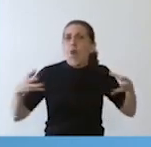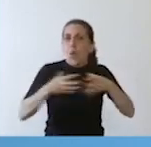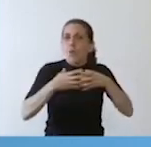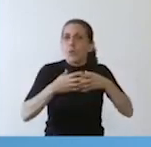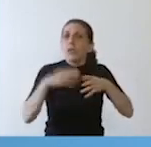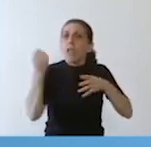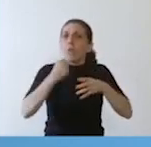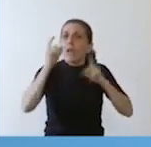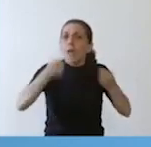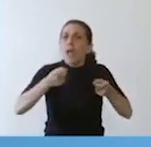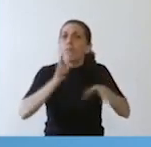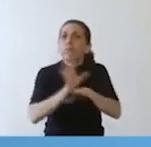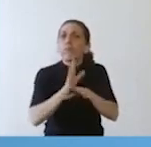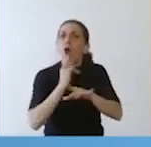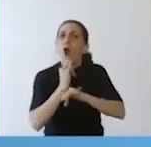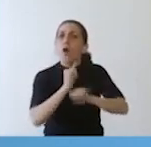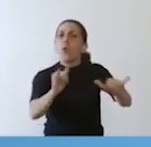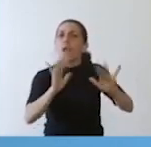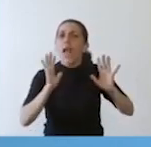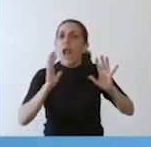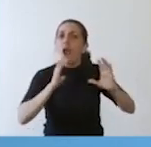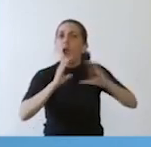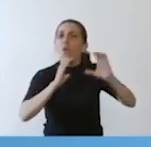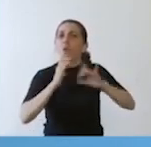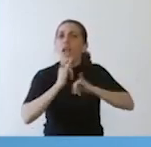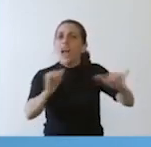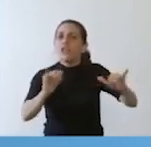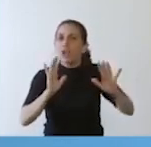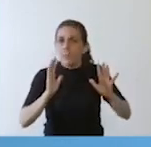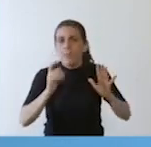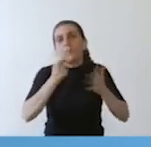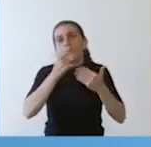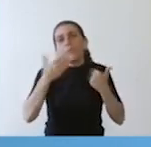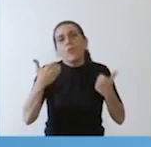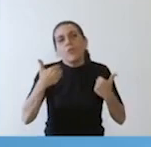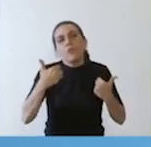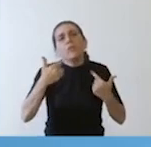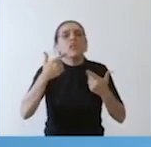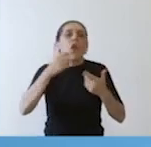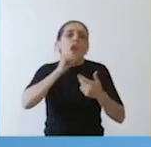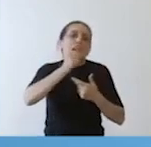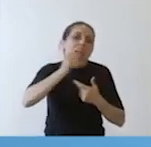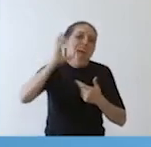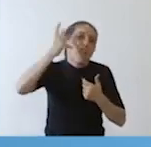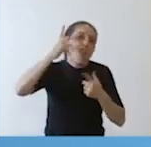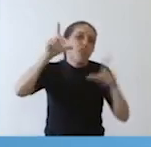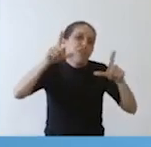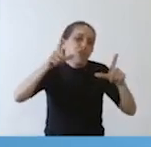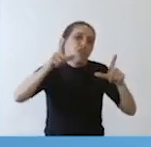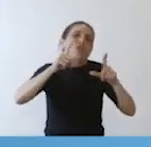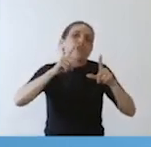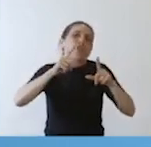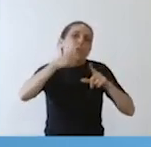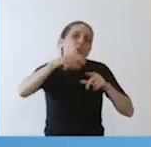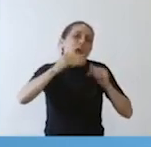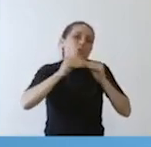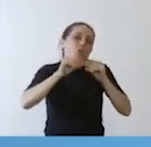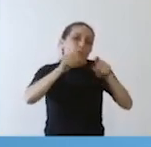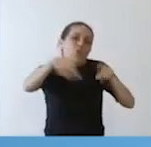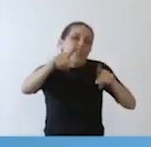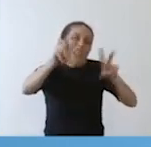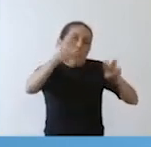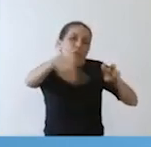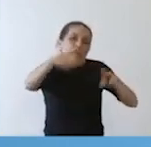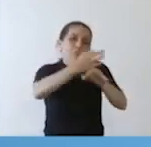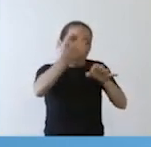es el tema de la comunicación. Por supuesto, no voy a hablar de la comunicación y los medios, que es el tema de ustedes y a los cuales también les pedimos mucha responsabilidad